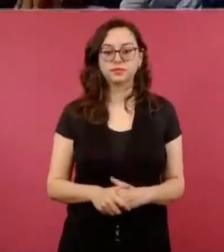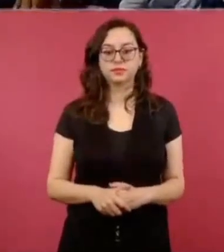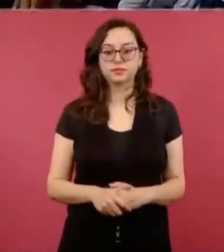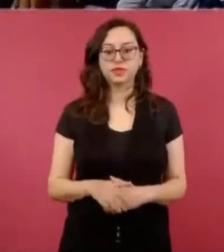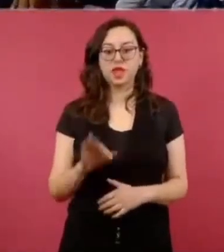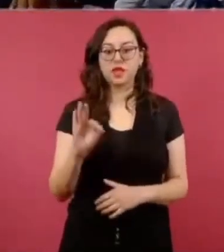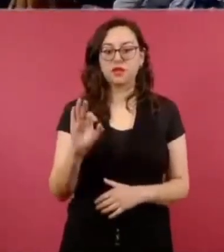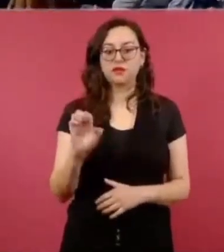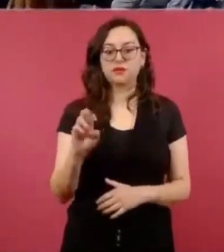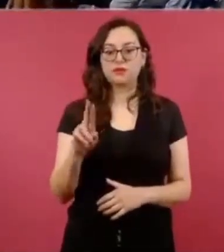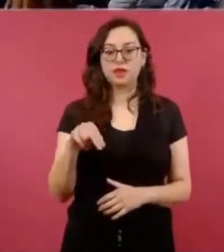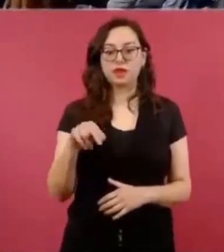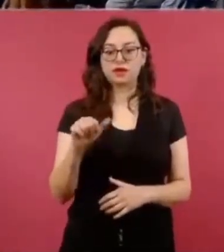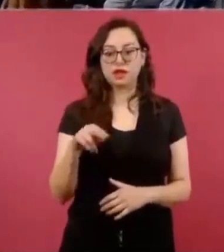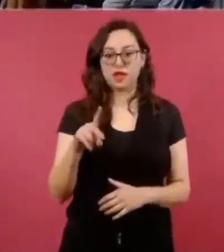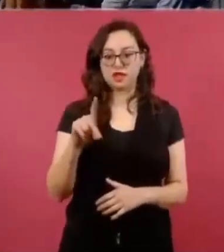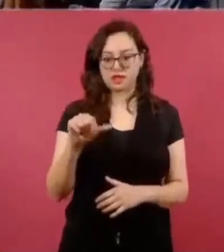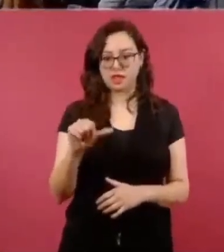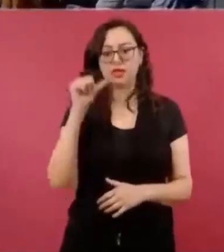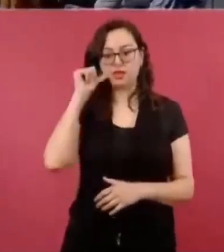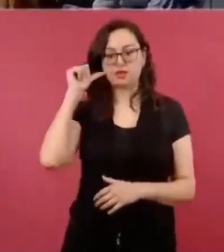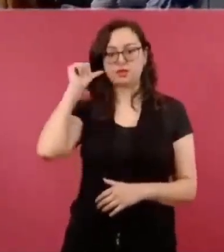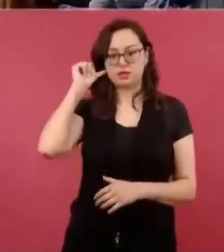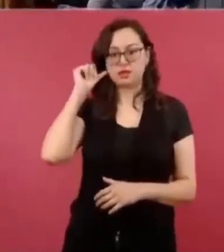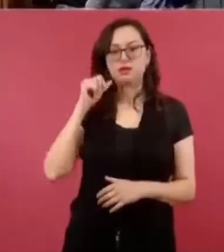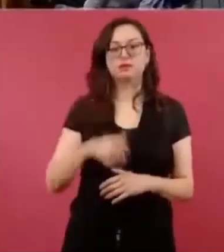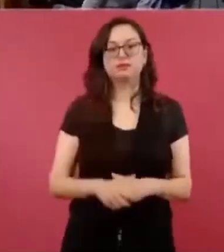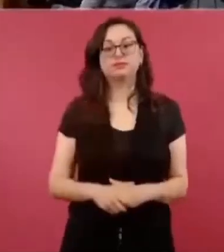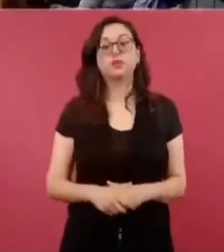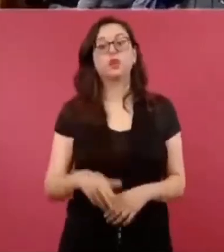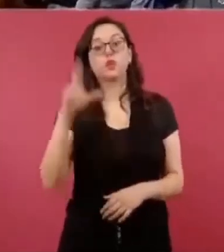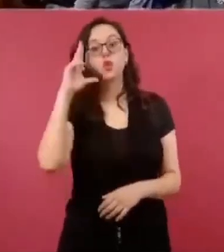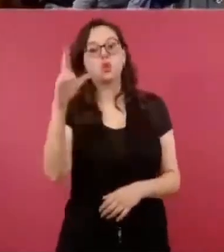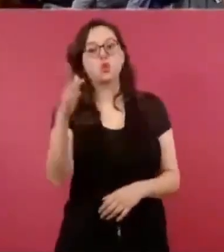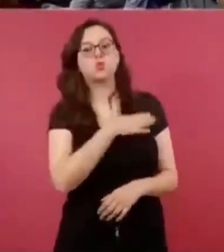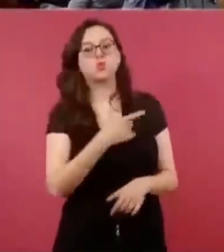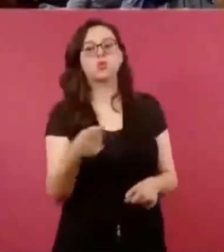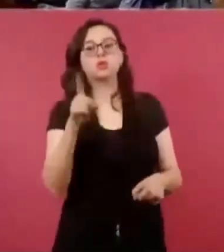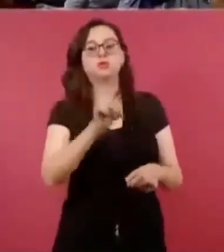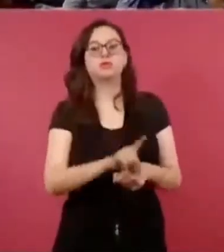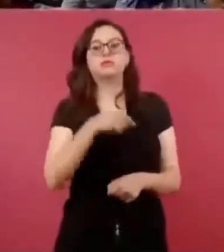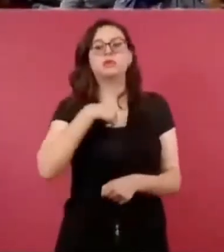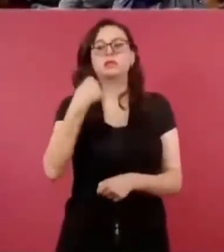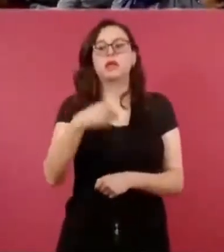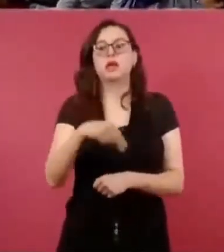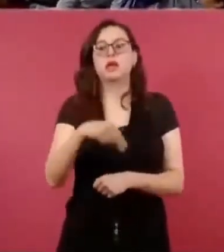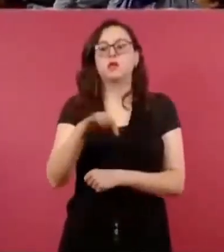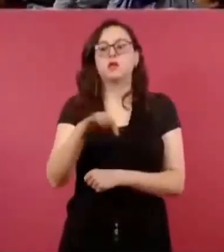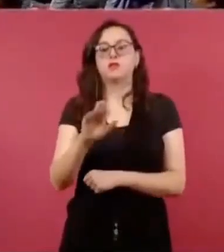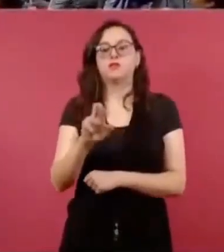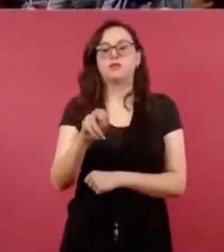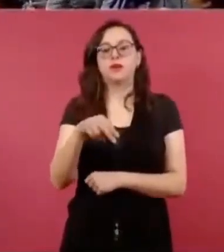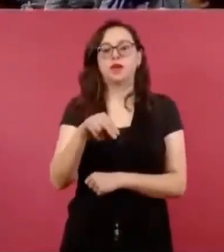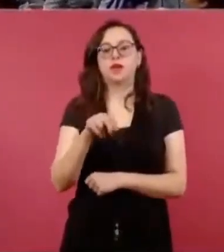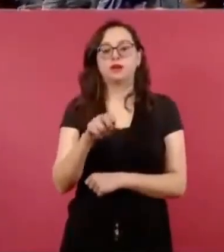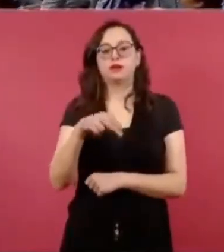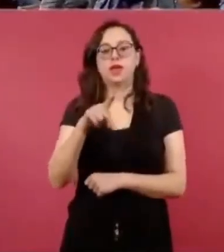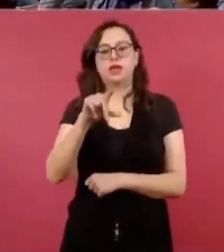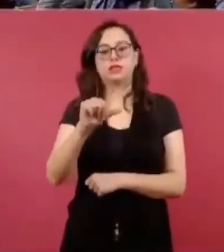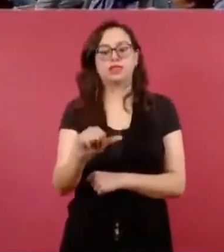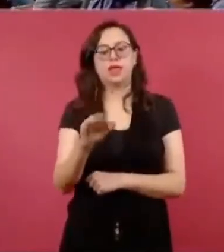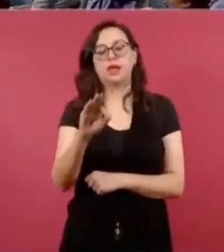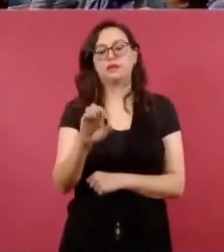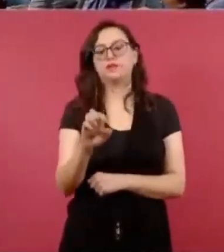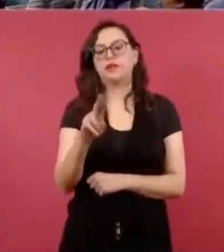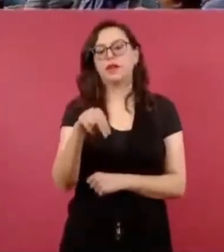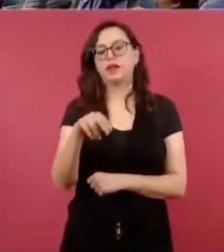Sí, ¿verdad? Sí. Hola, buenos días, presidente. Soy Fernanda Fernández de la cadena SER. La pregunta es más